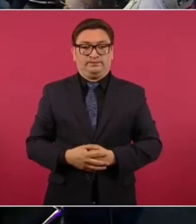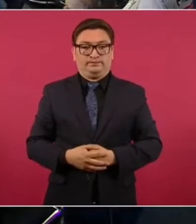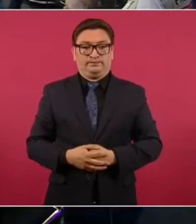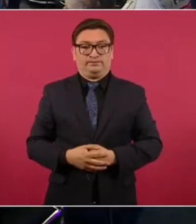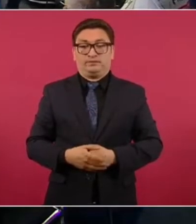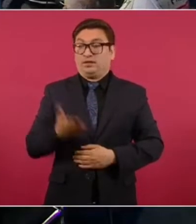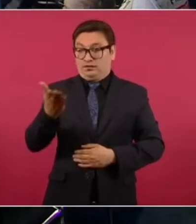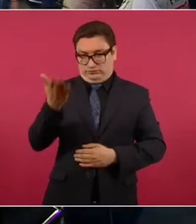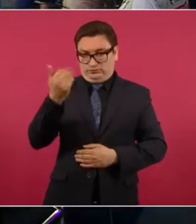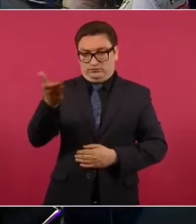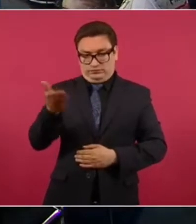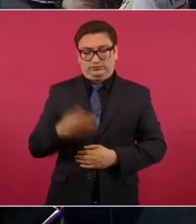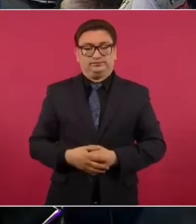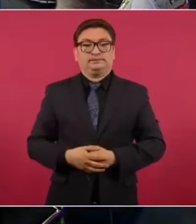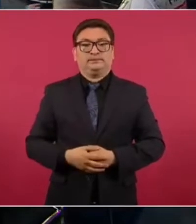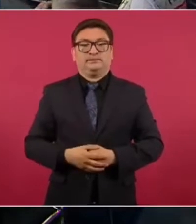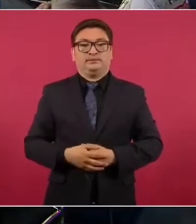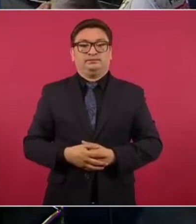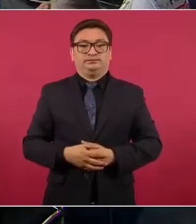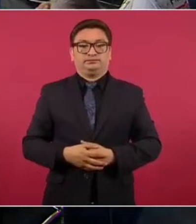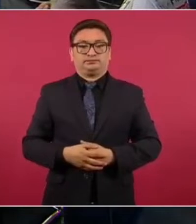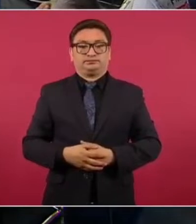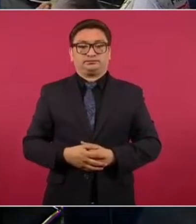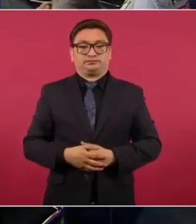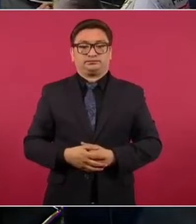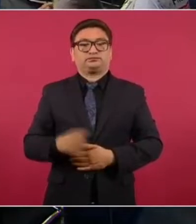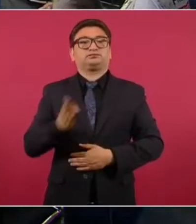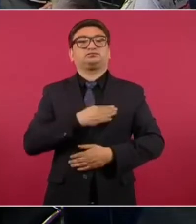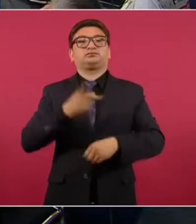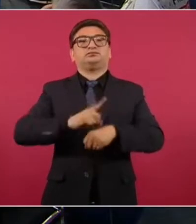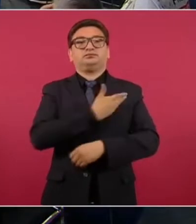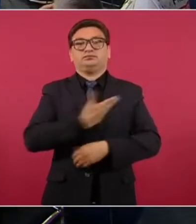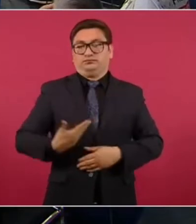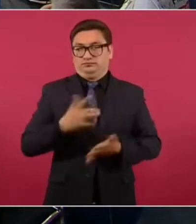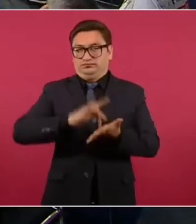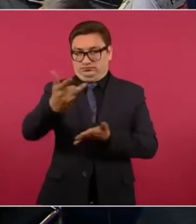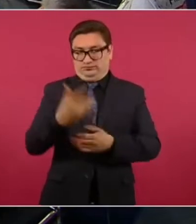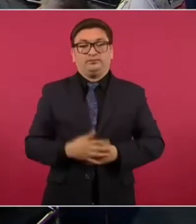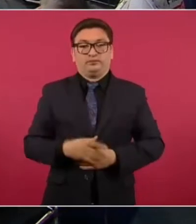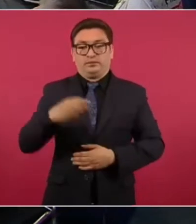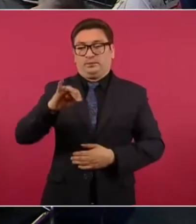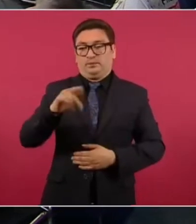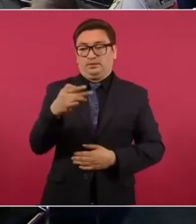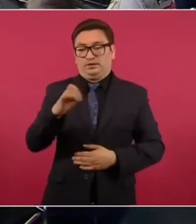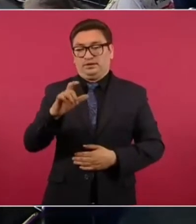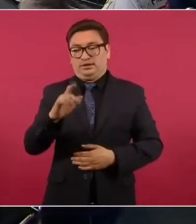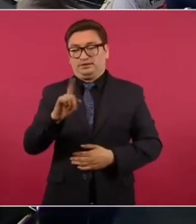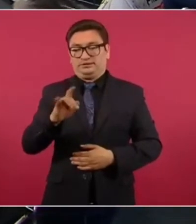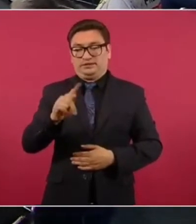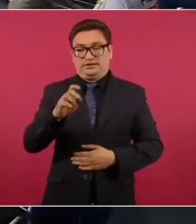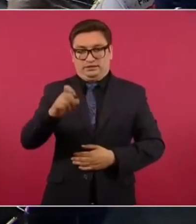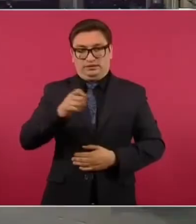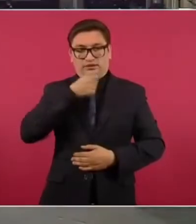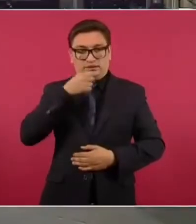Adelante. Quien sea, pues. Muy buenos días, presidente. Gracias por la oportunidad. Miguel Arzate, del Sistema Público